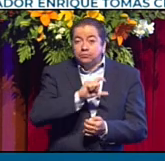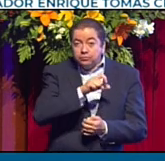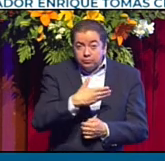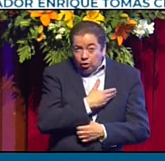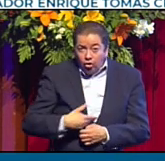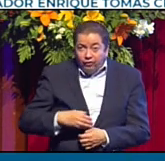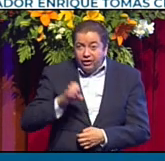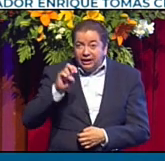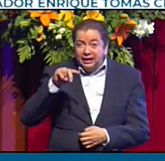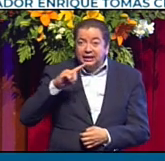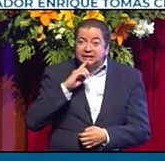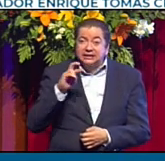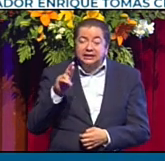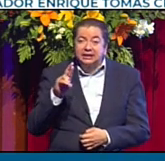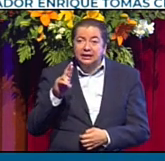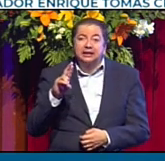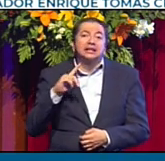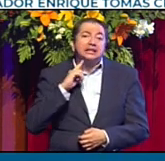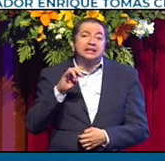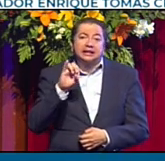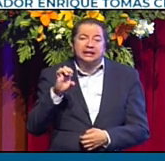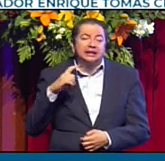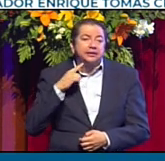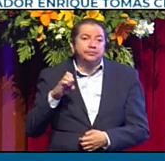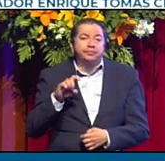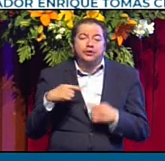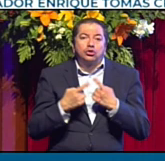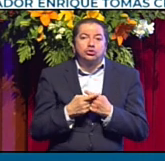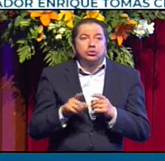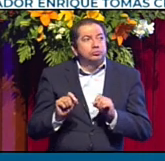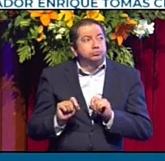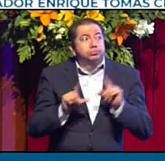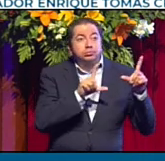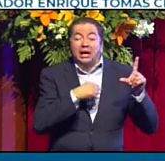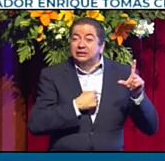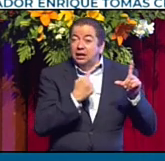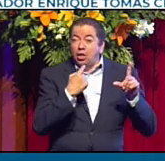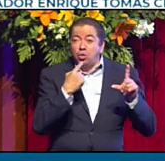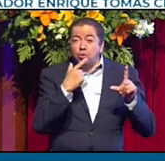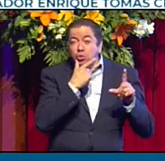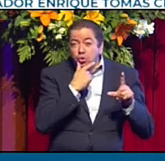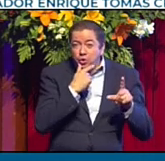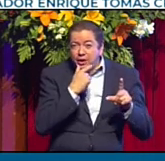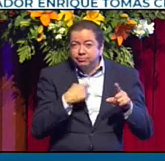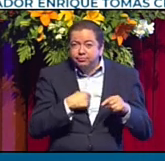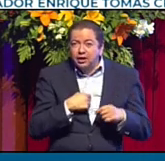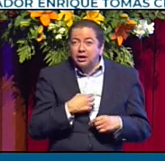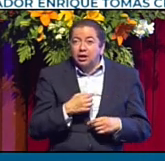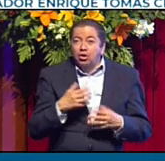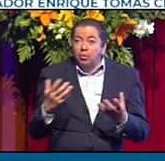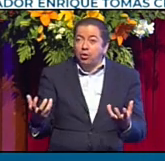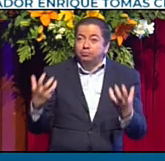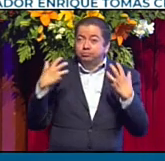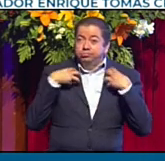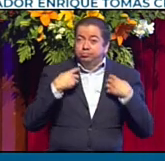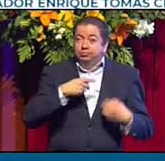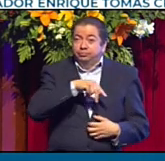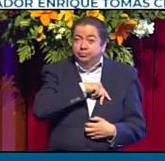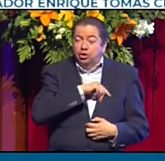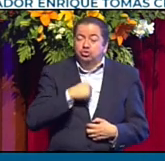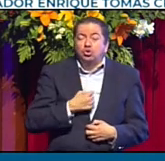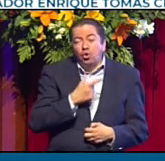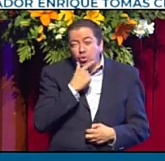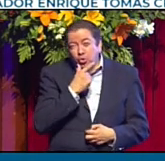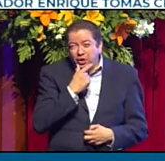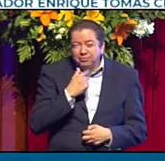Gobernador Enrique Tomás Crestos. Tuve dudas de que esta lámina colocarla, porque es un momento donde me distinguieron a mí. Y